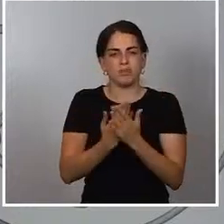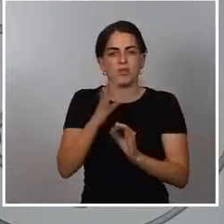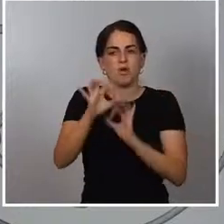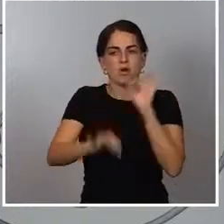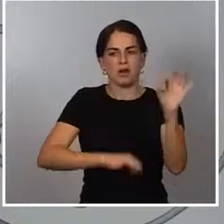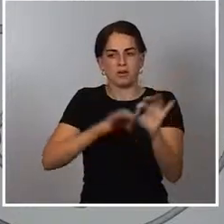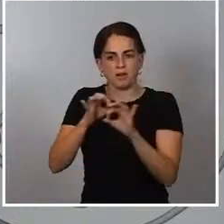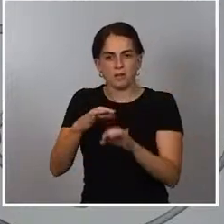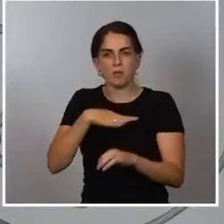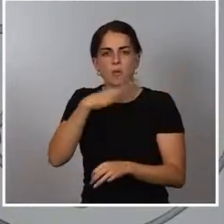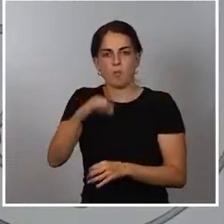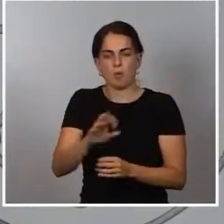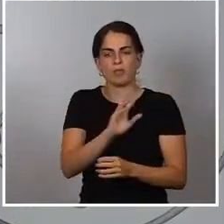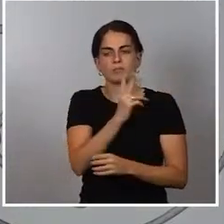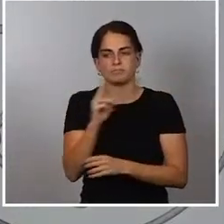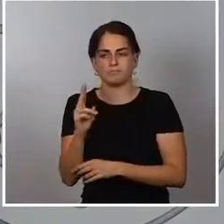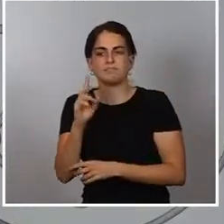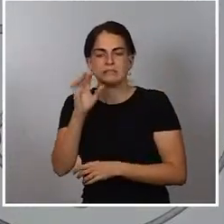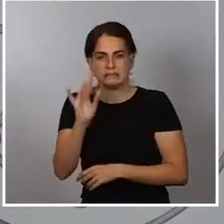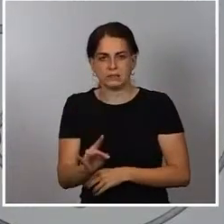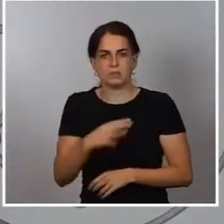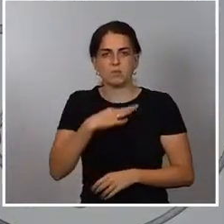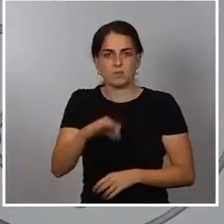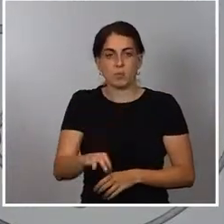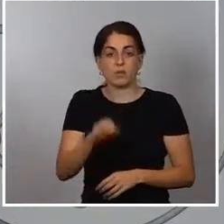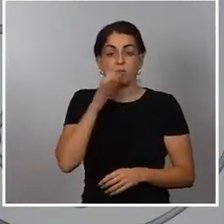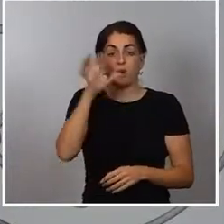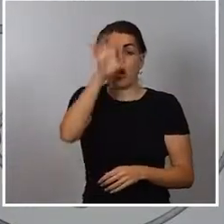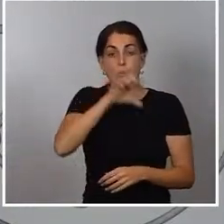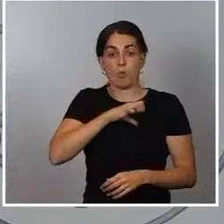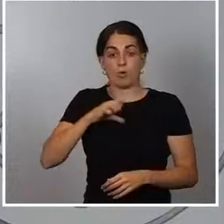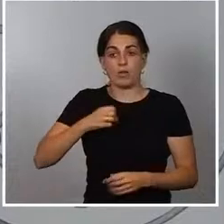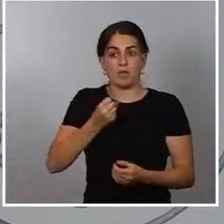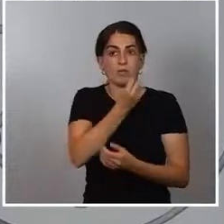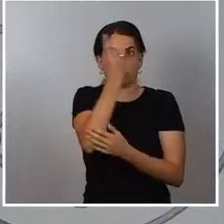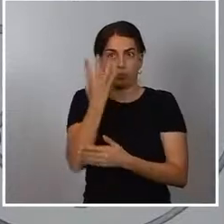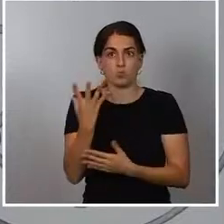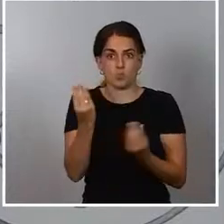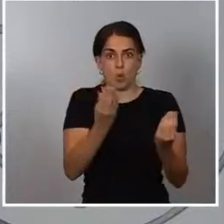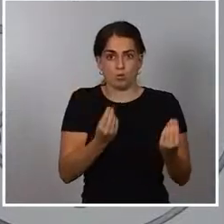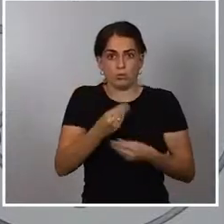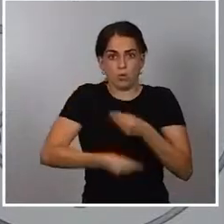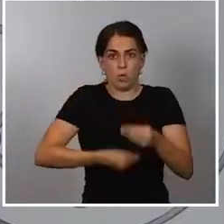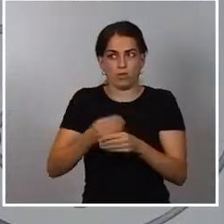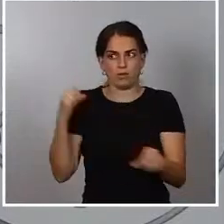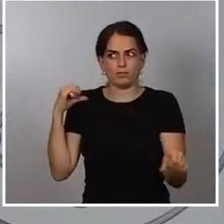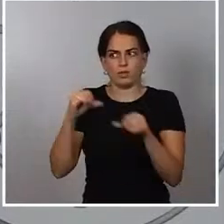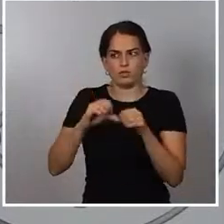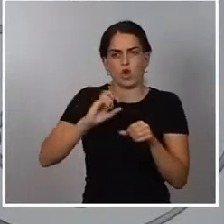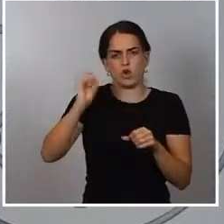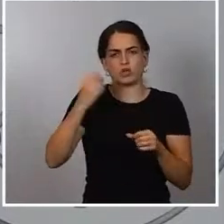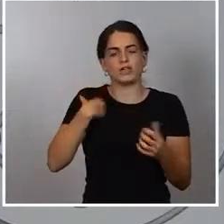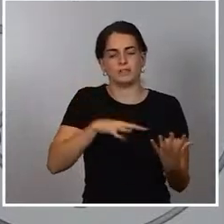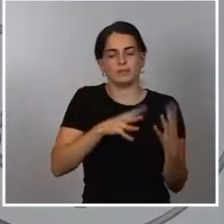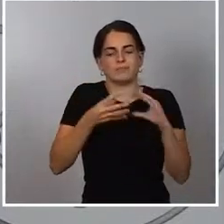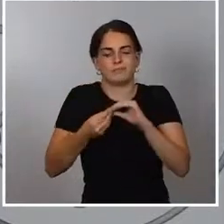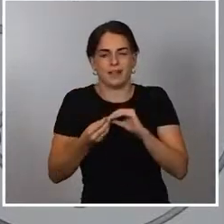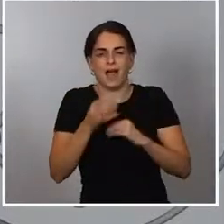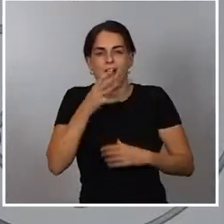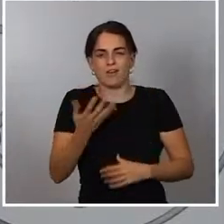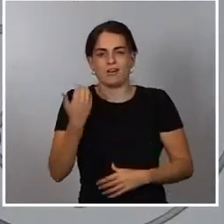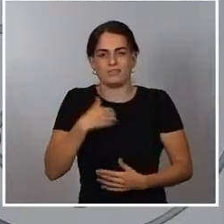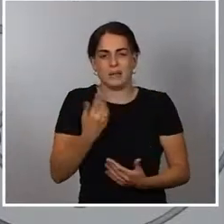intercalar y desde luego muchas comunidades lo están haciendo lo vienen haciendo y otras ya lo están incrementando muchas están diciendo ya que están vacunando